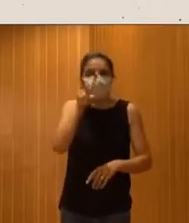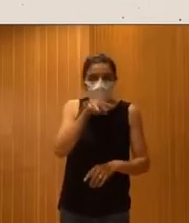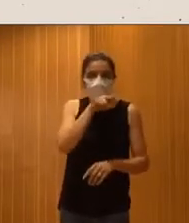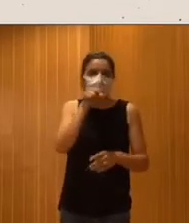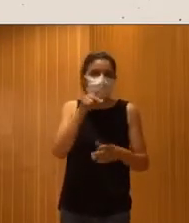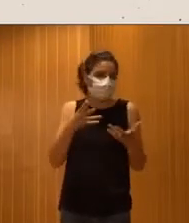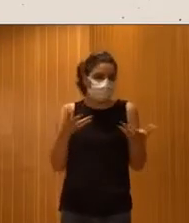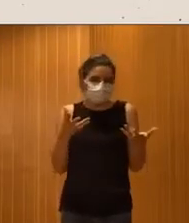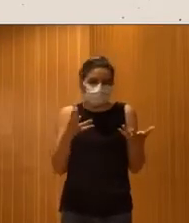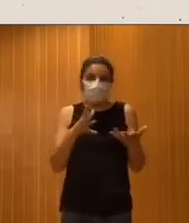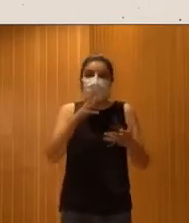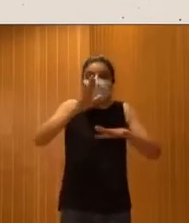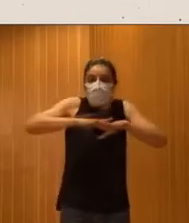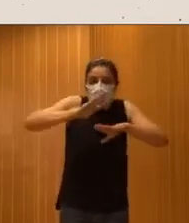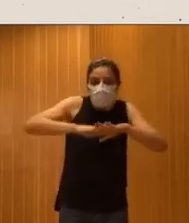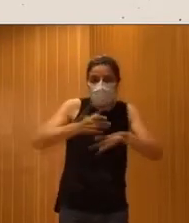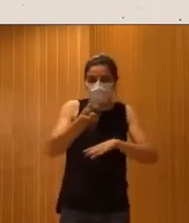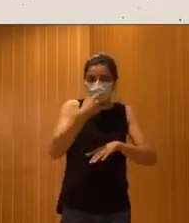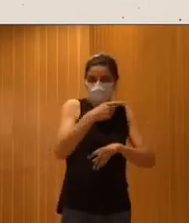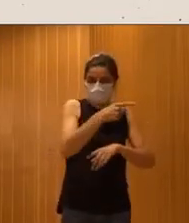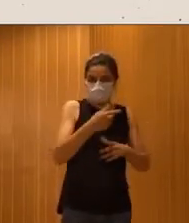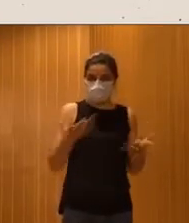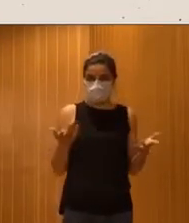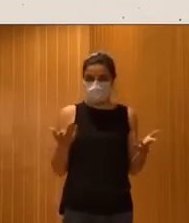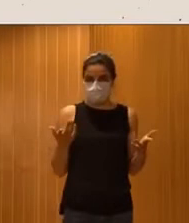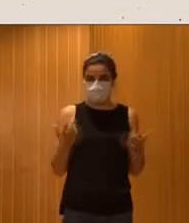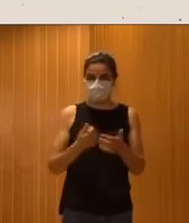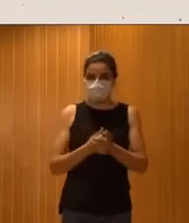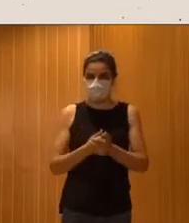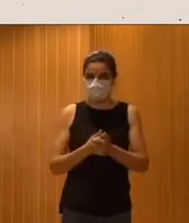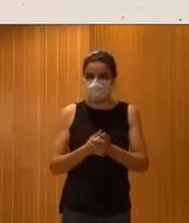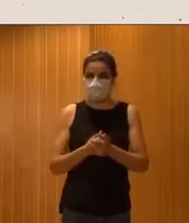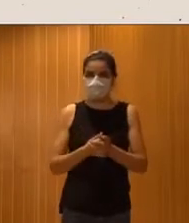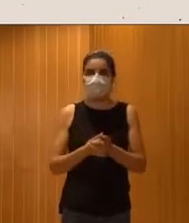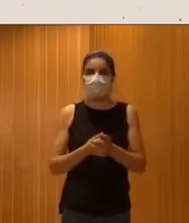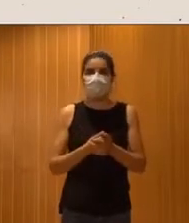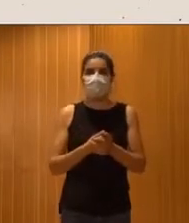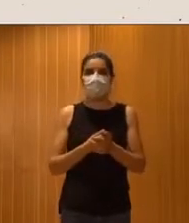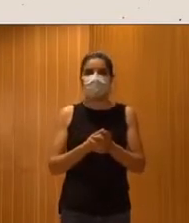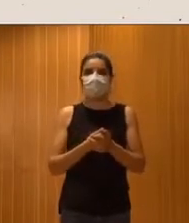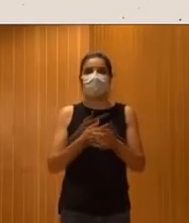se da muchísimo cuando utilizamos los neurolépticos.